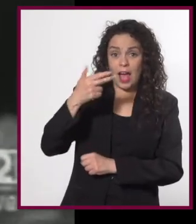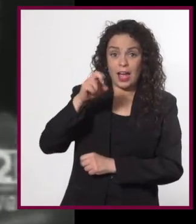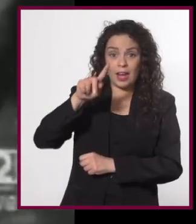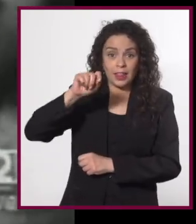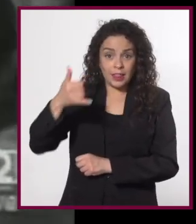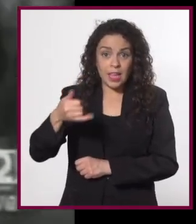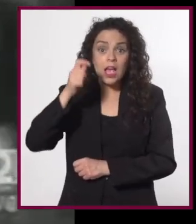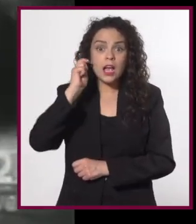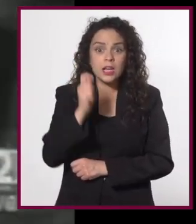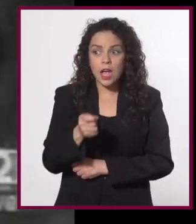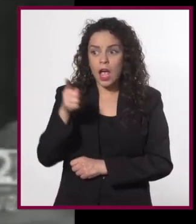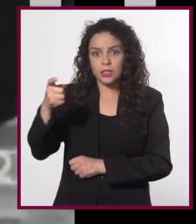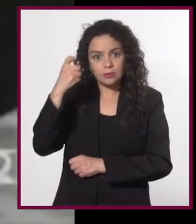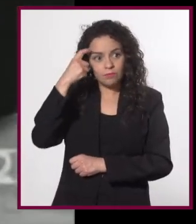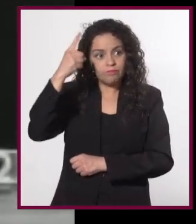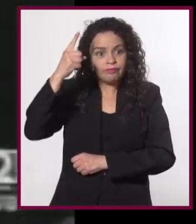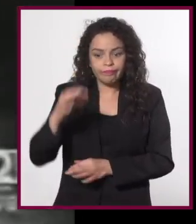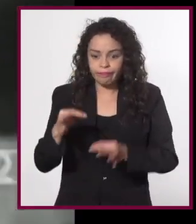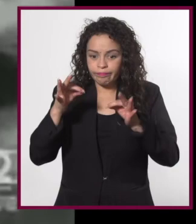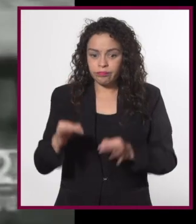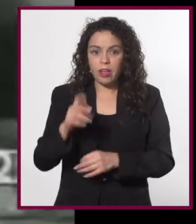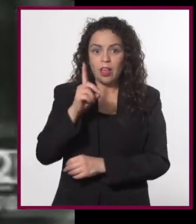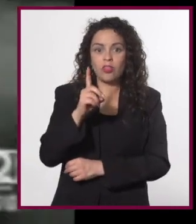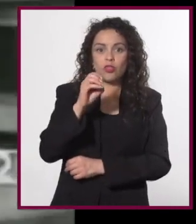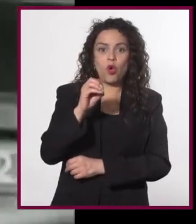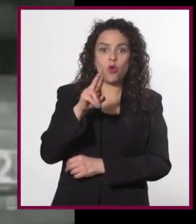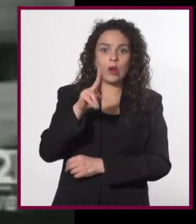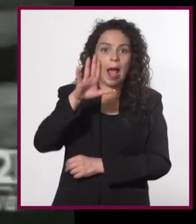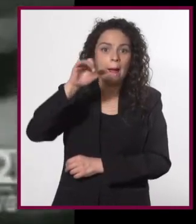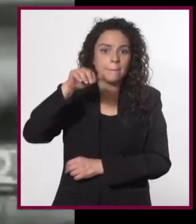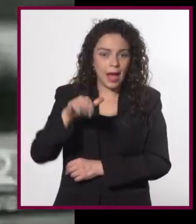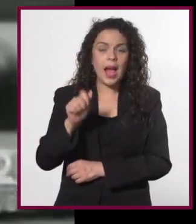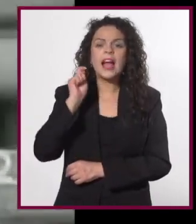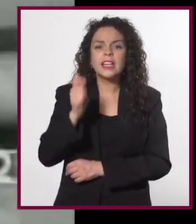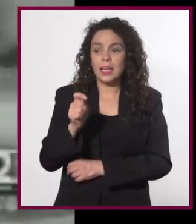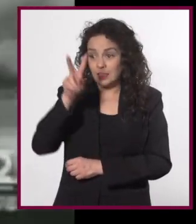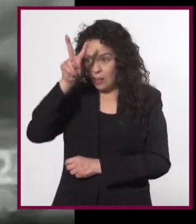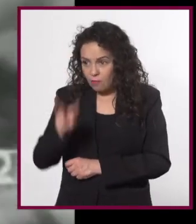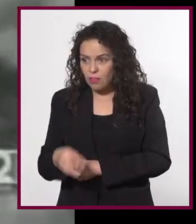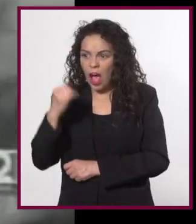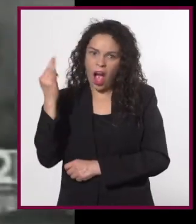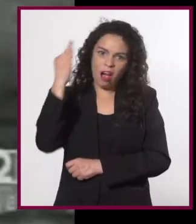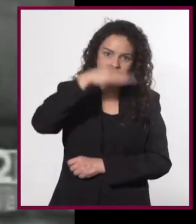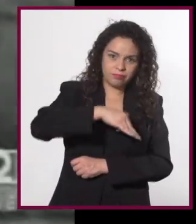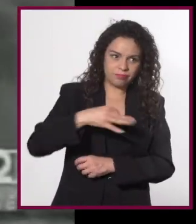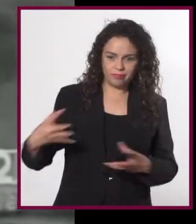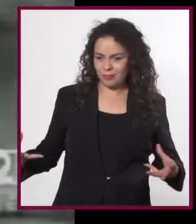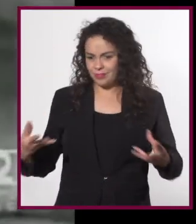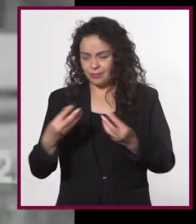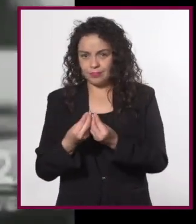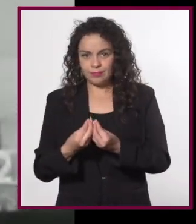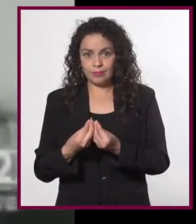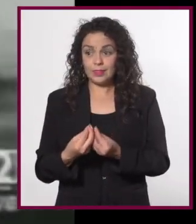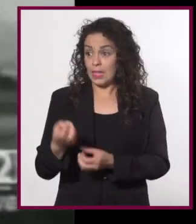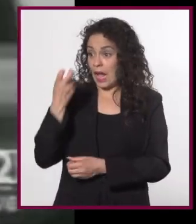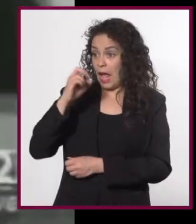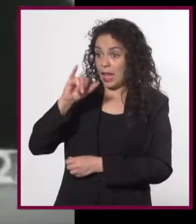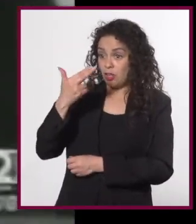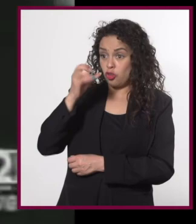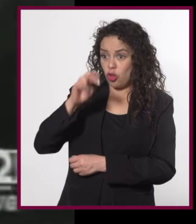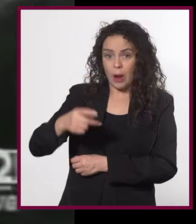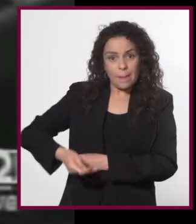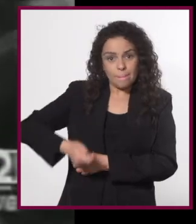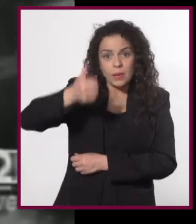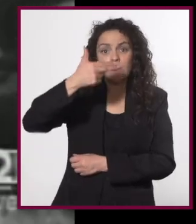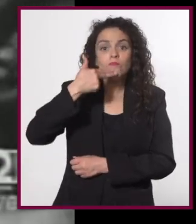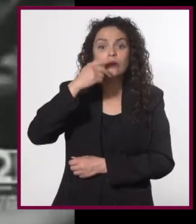en pionero de lo que hoy llamamos docudrama, una mezcla entre realidad y ficción. Fue justamente John Grierson quien utilizó